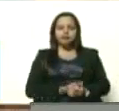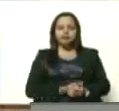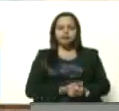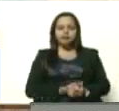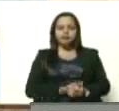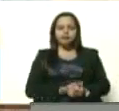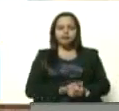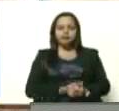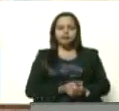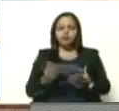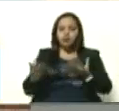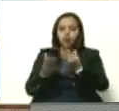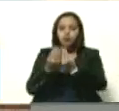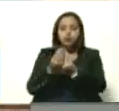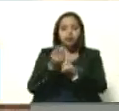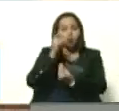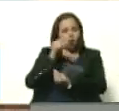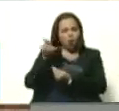con Jorge desde muy joven,